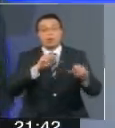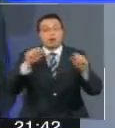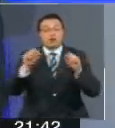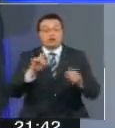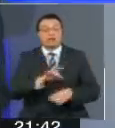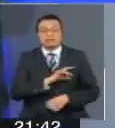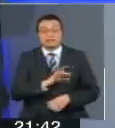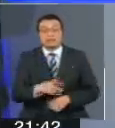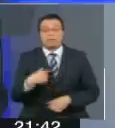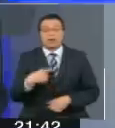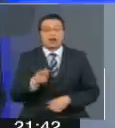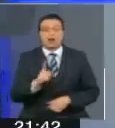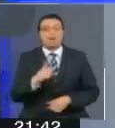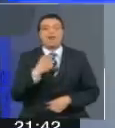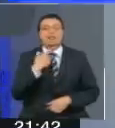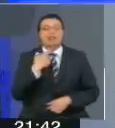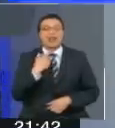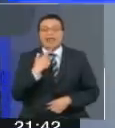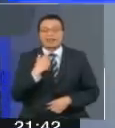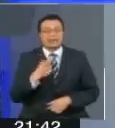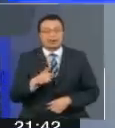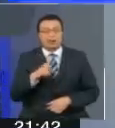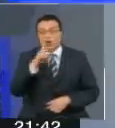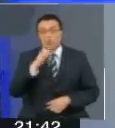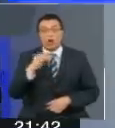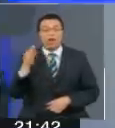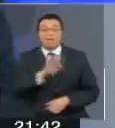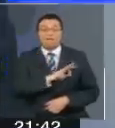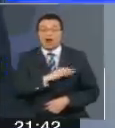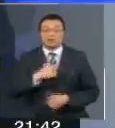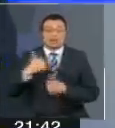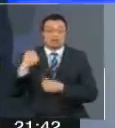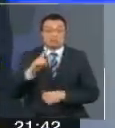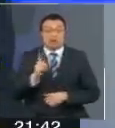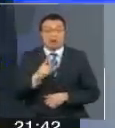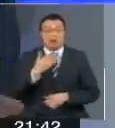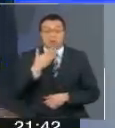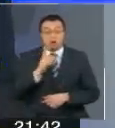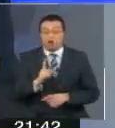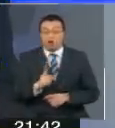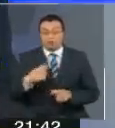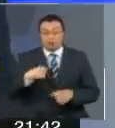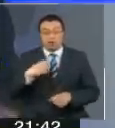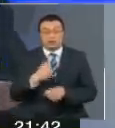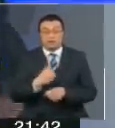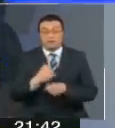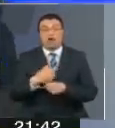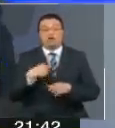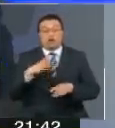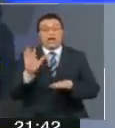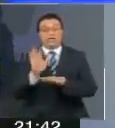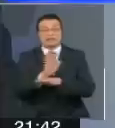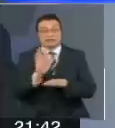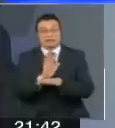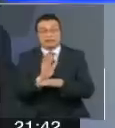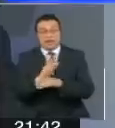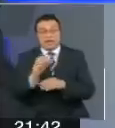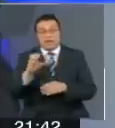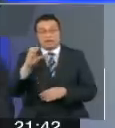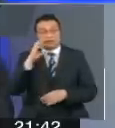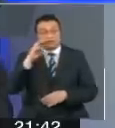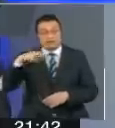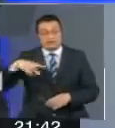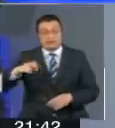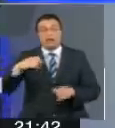es de mi interés, como no lo es en Francia tampoco. Trabajo yo, como cineasta, siempre del